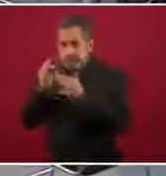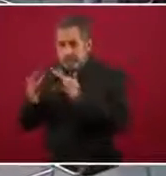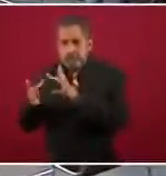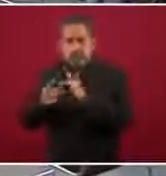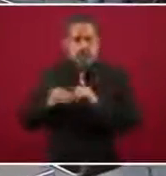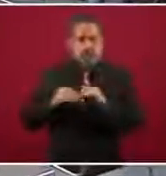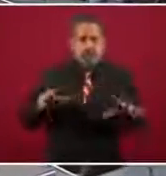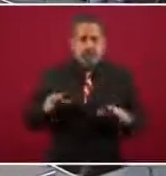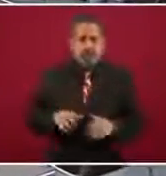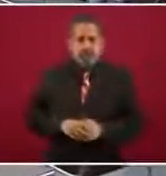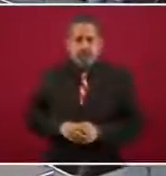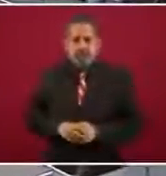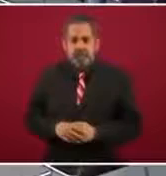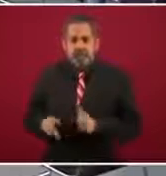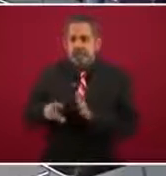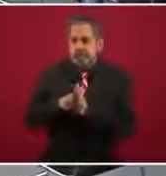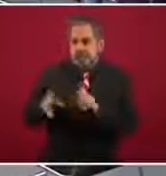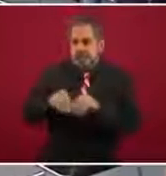Y presos.